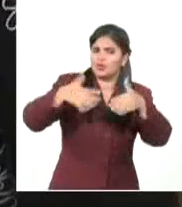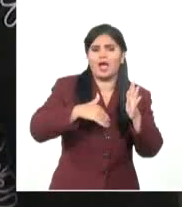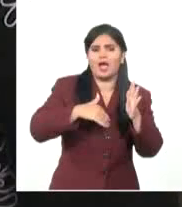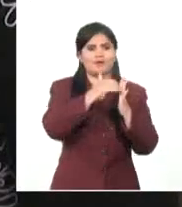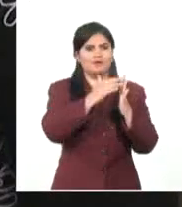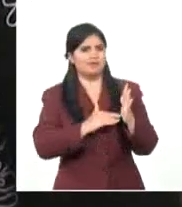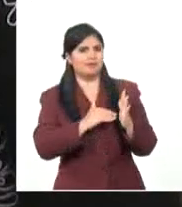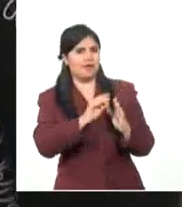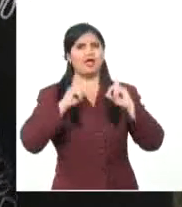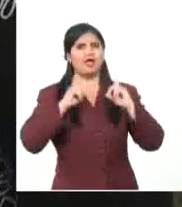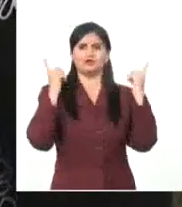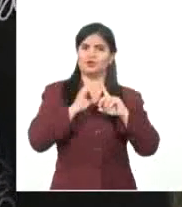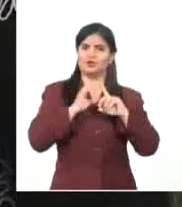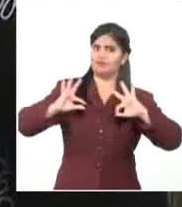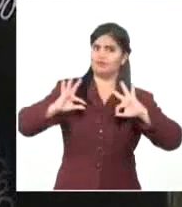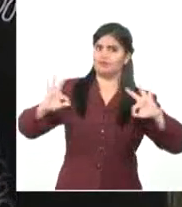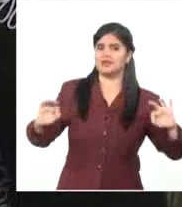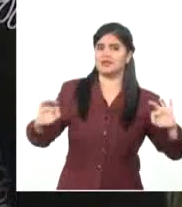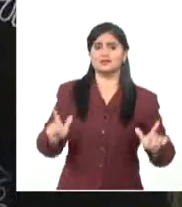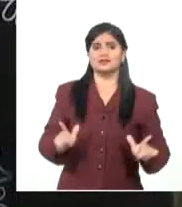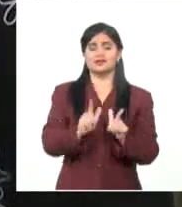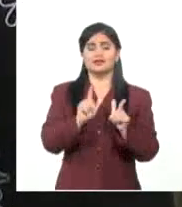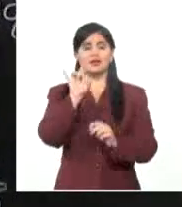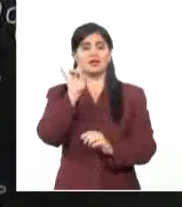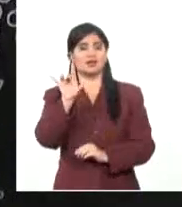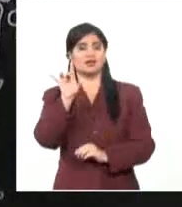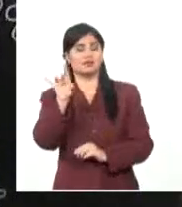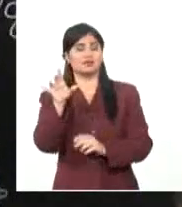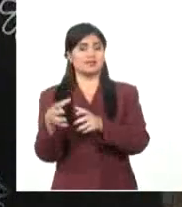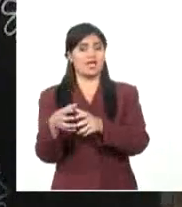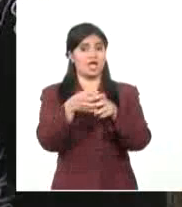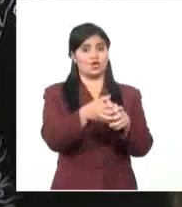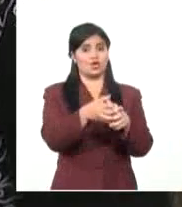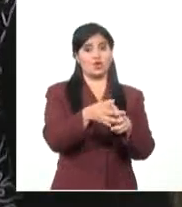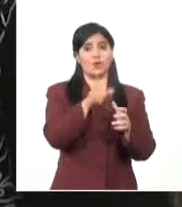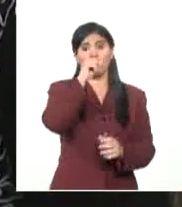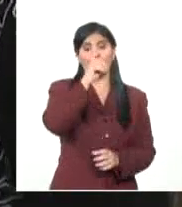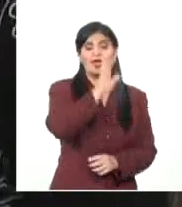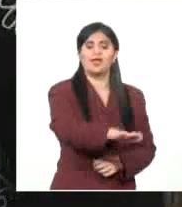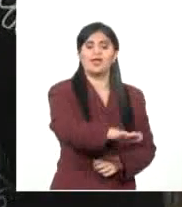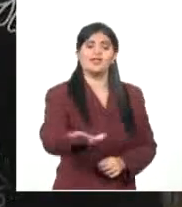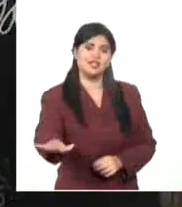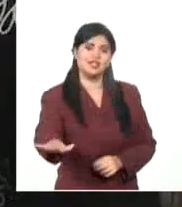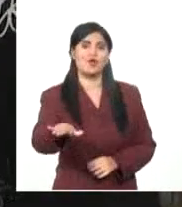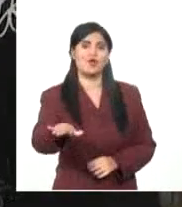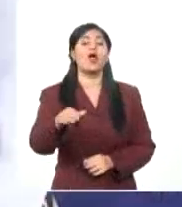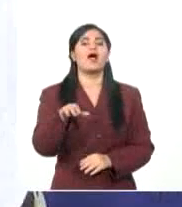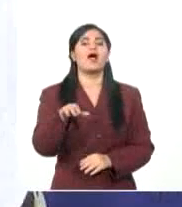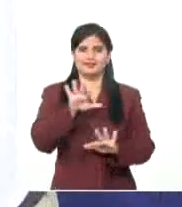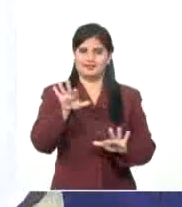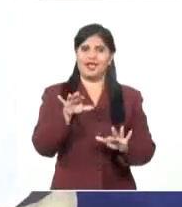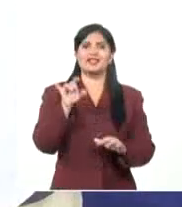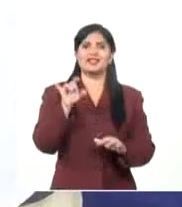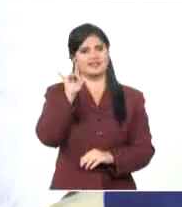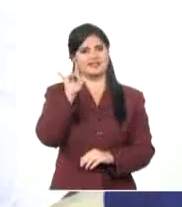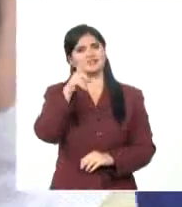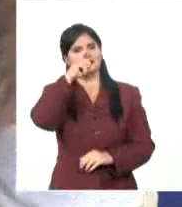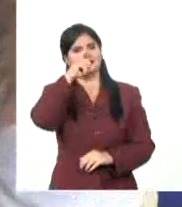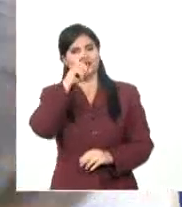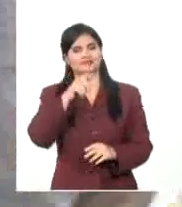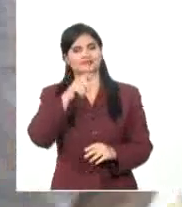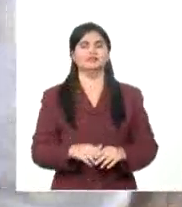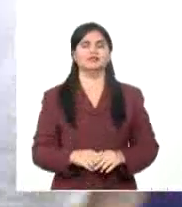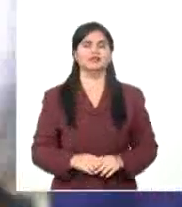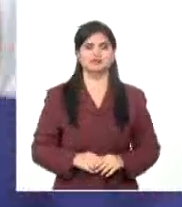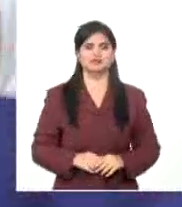la celebración de los 15 de un grupo de educandos nuestros que arribaron a esta bella edad tres jóvenes